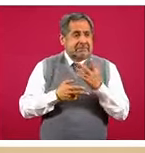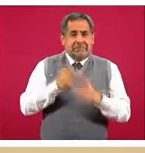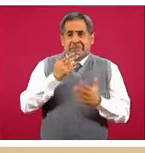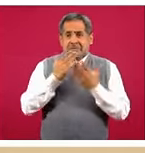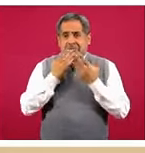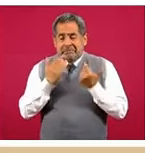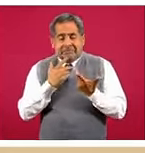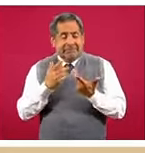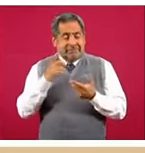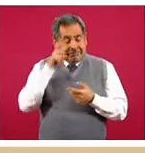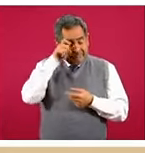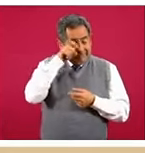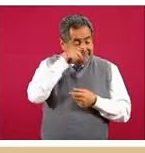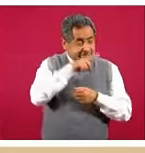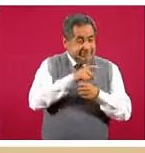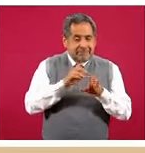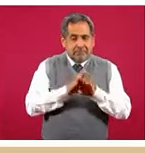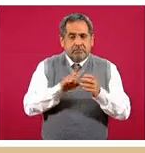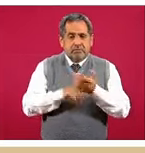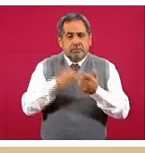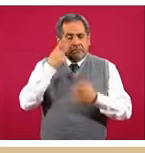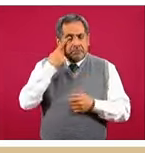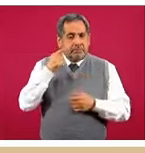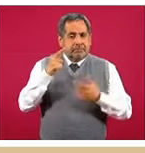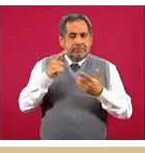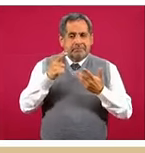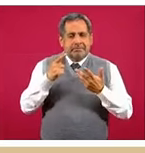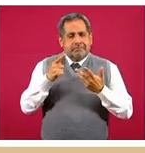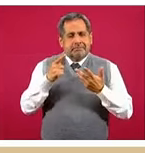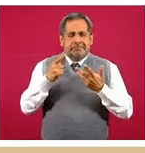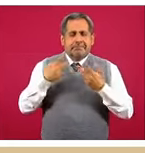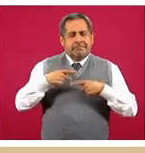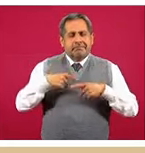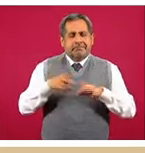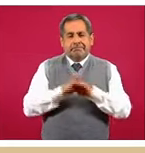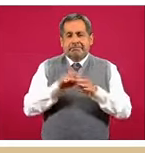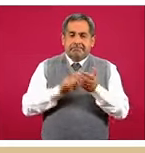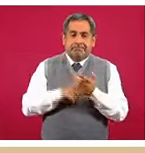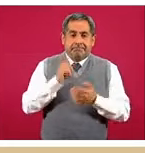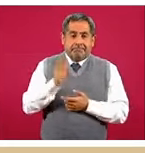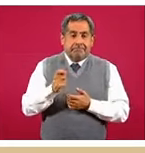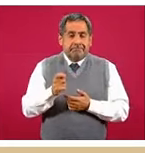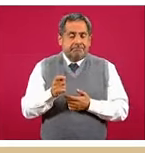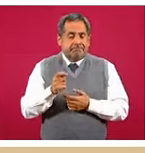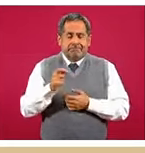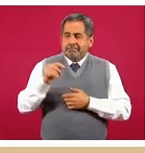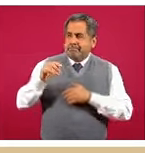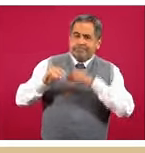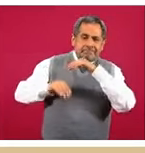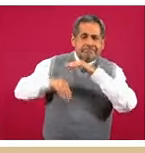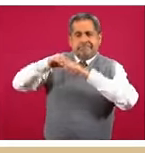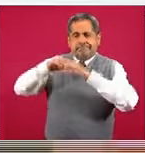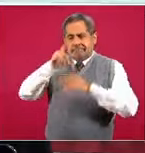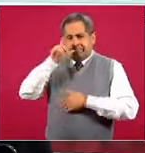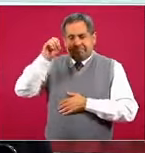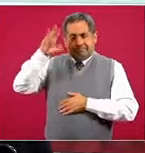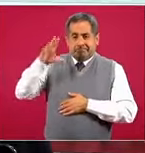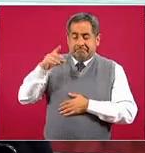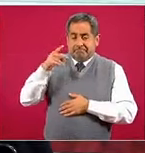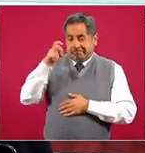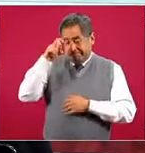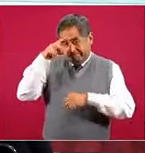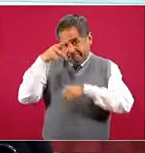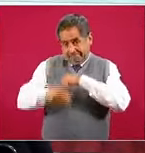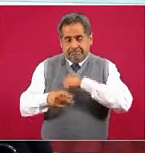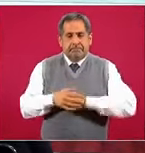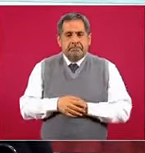capacidad de resolución a las personas que así lo requieran, o sea, con alta ocupación hospitalaria. Se